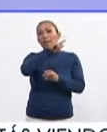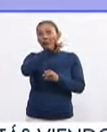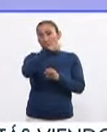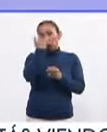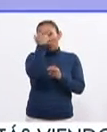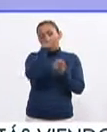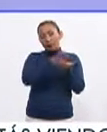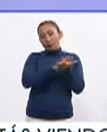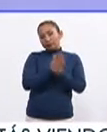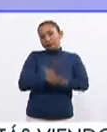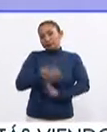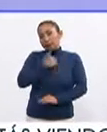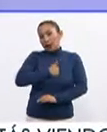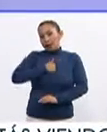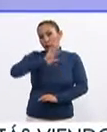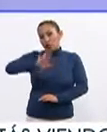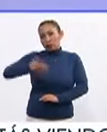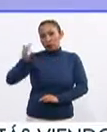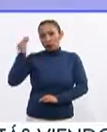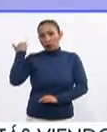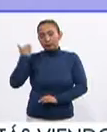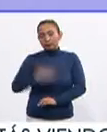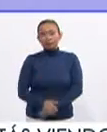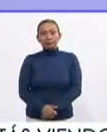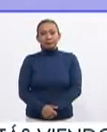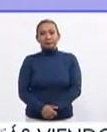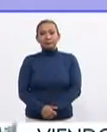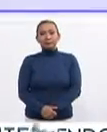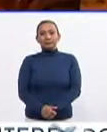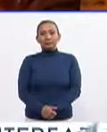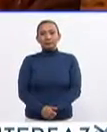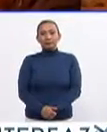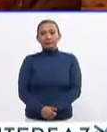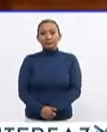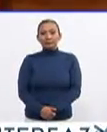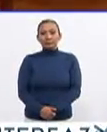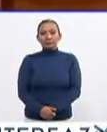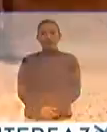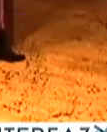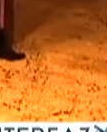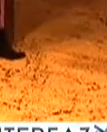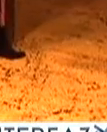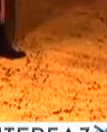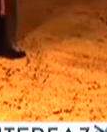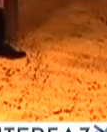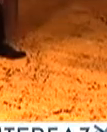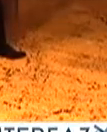quien lamentablemente falleció recientemente.